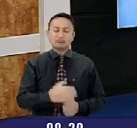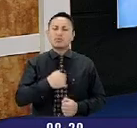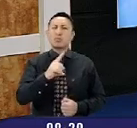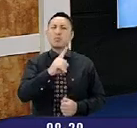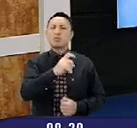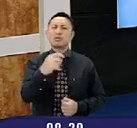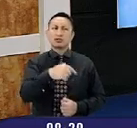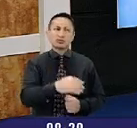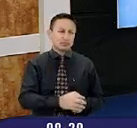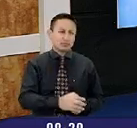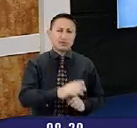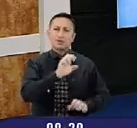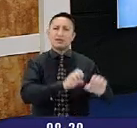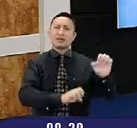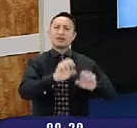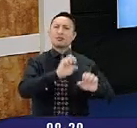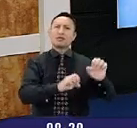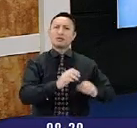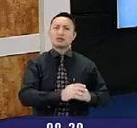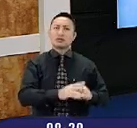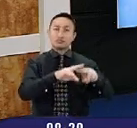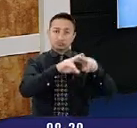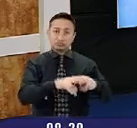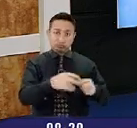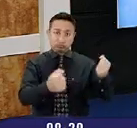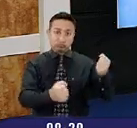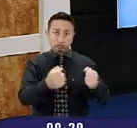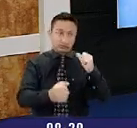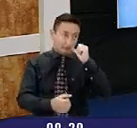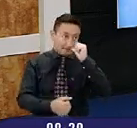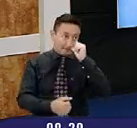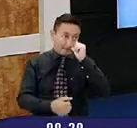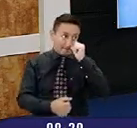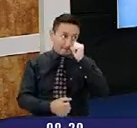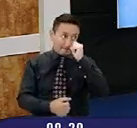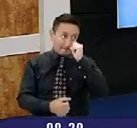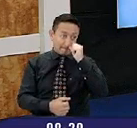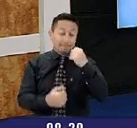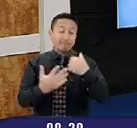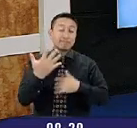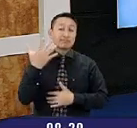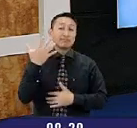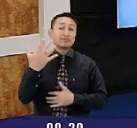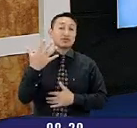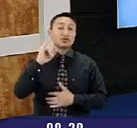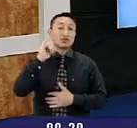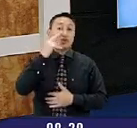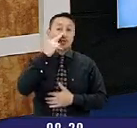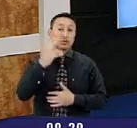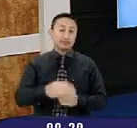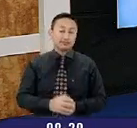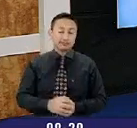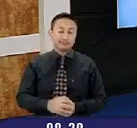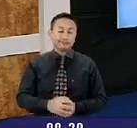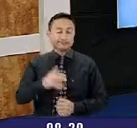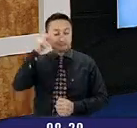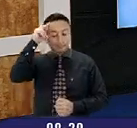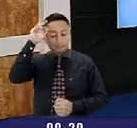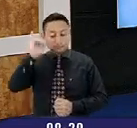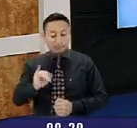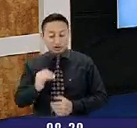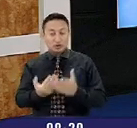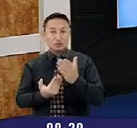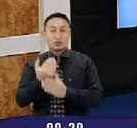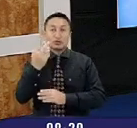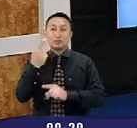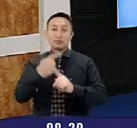sobre la evaluación de la revisión vehicular. Estamos día 5, mi querida Pris, nuevo